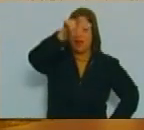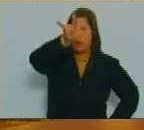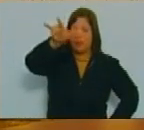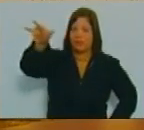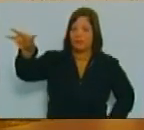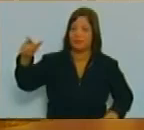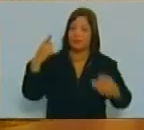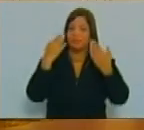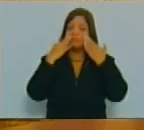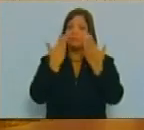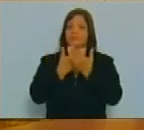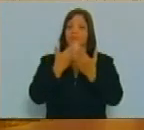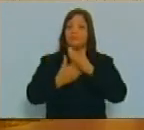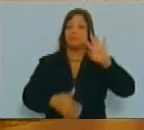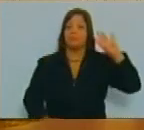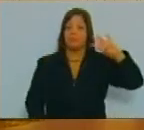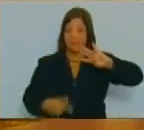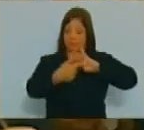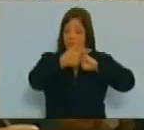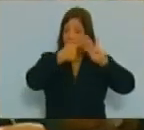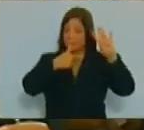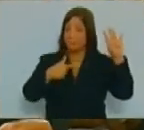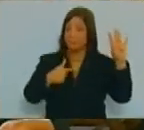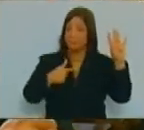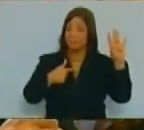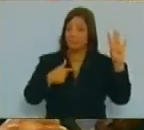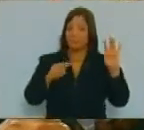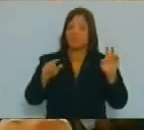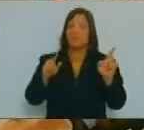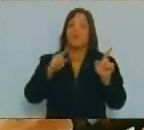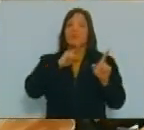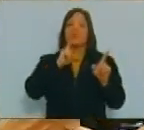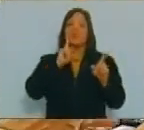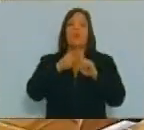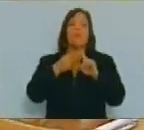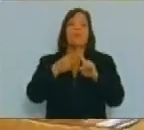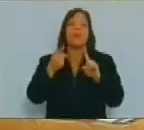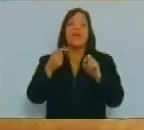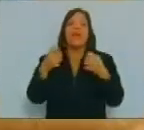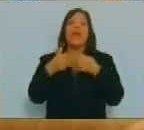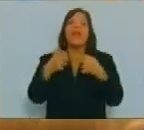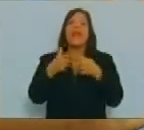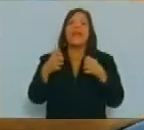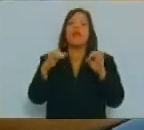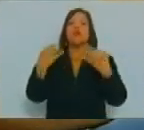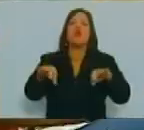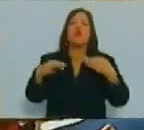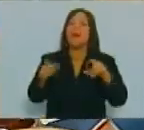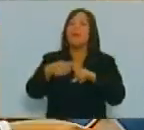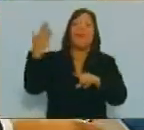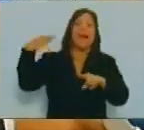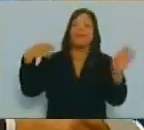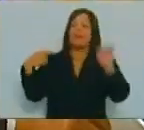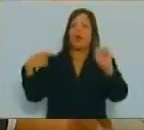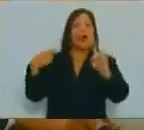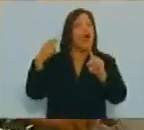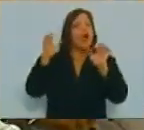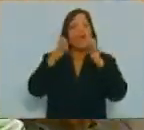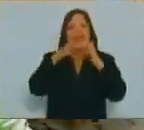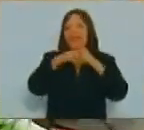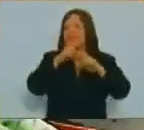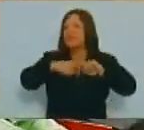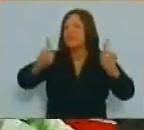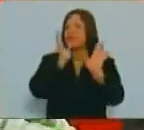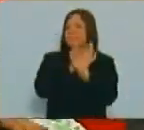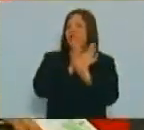llamémoslo guerra no convencional o guerra híbrida y que nosotros tenemos que tener como venezolanos y